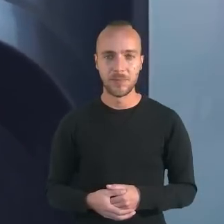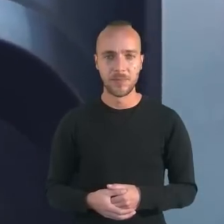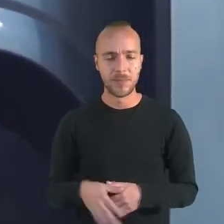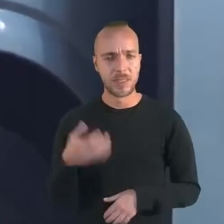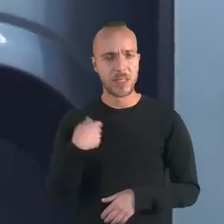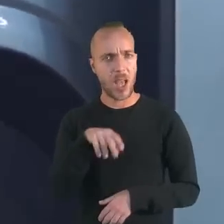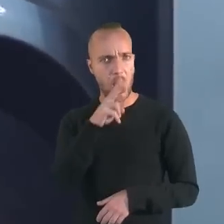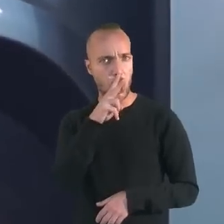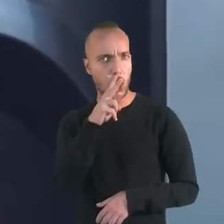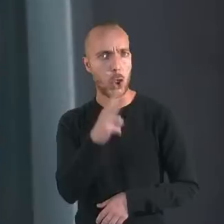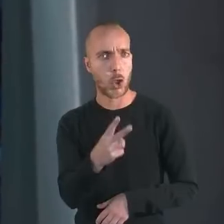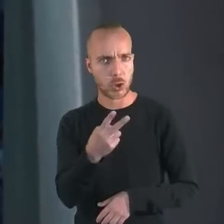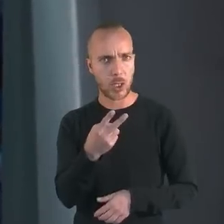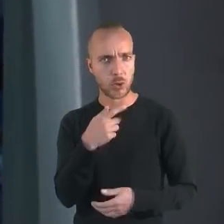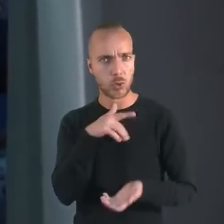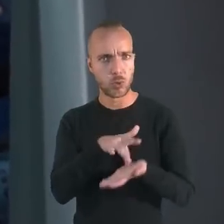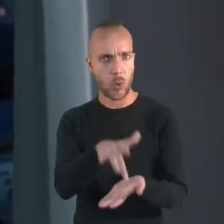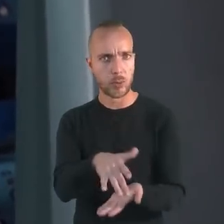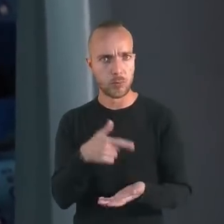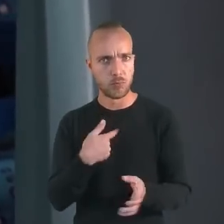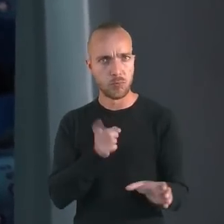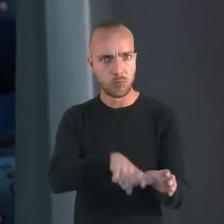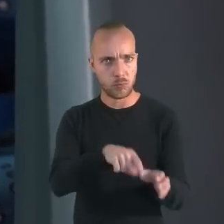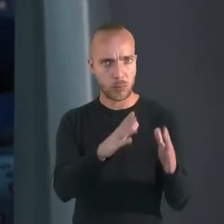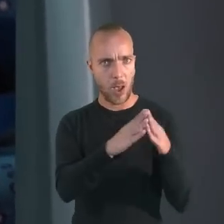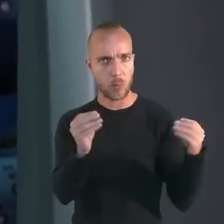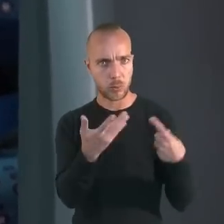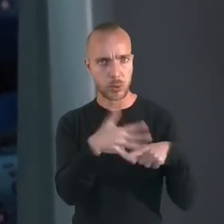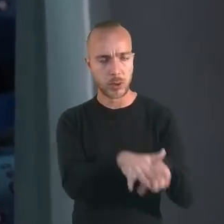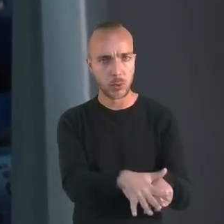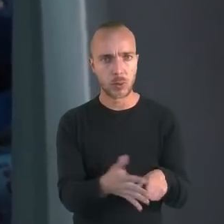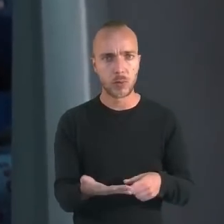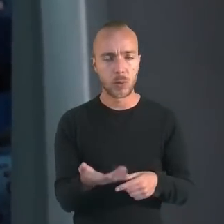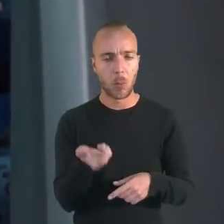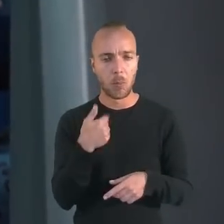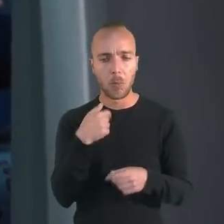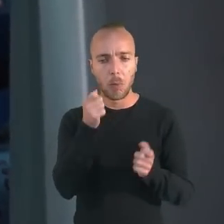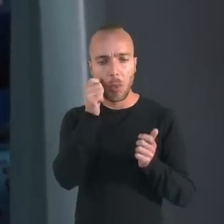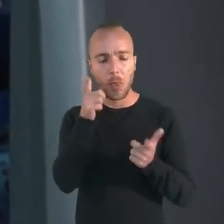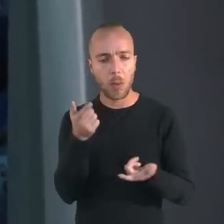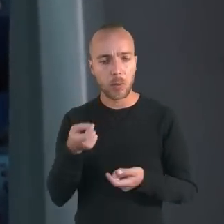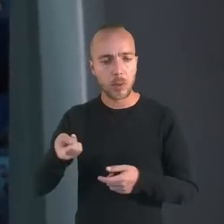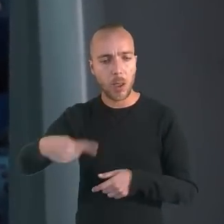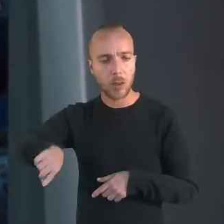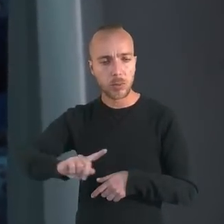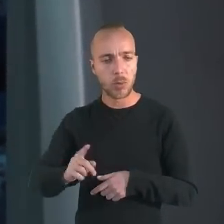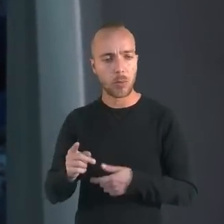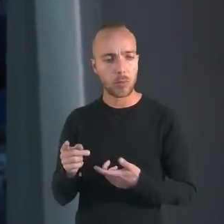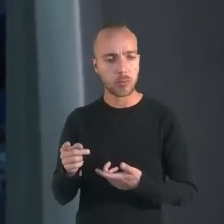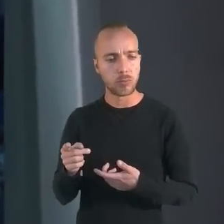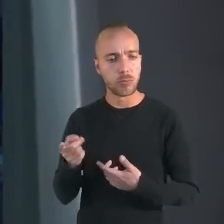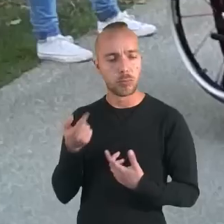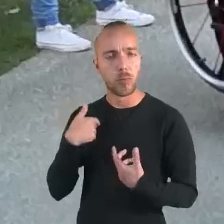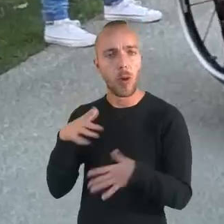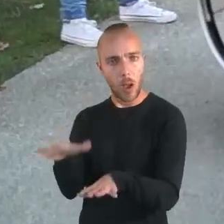Para mí el campus inclusivo es el segundo año que lo hago y bueno, he sacado pues que de